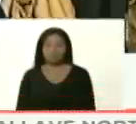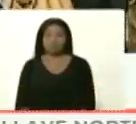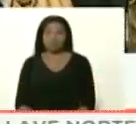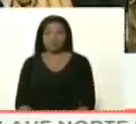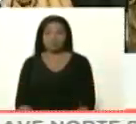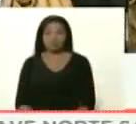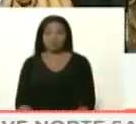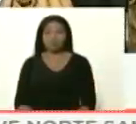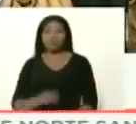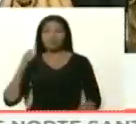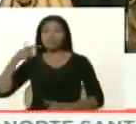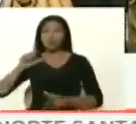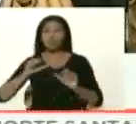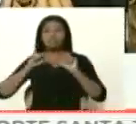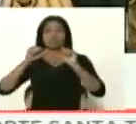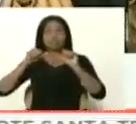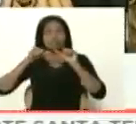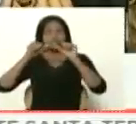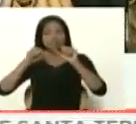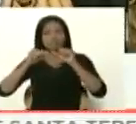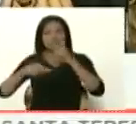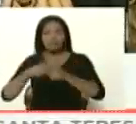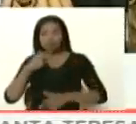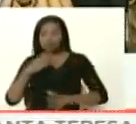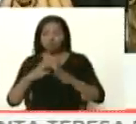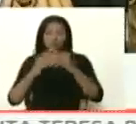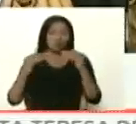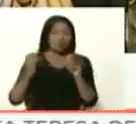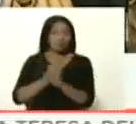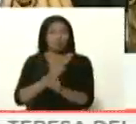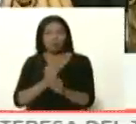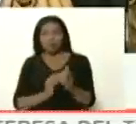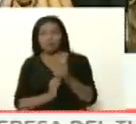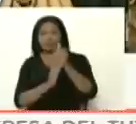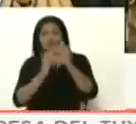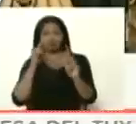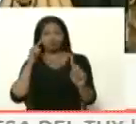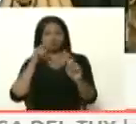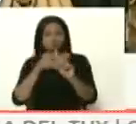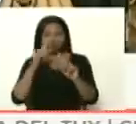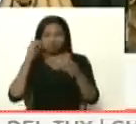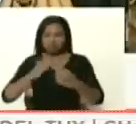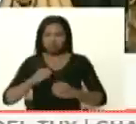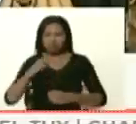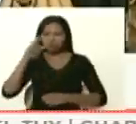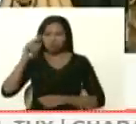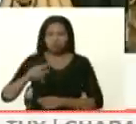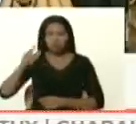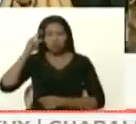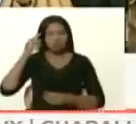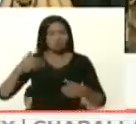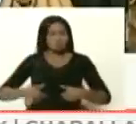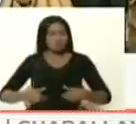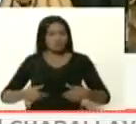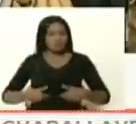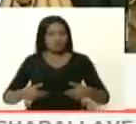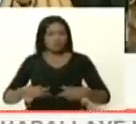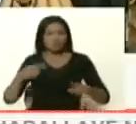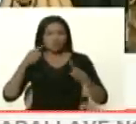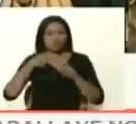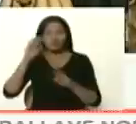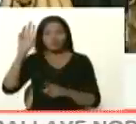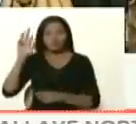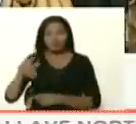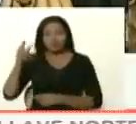Venezuela. Avanzar, avanzar en todos los frentes, en la dirección correcta, todos los días, en la dirección correcta, todos los